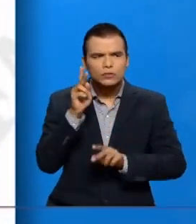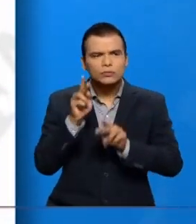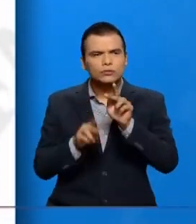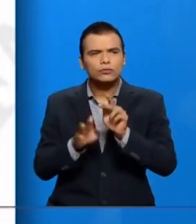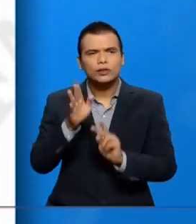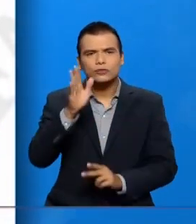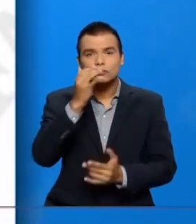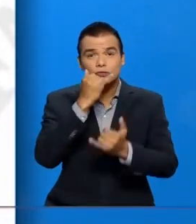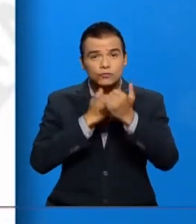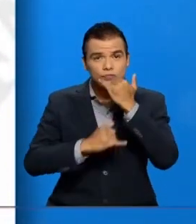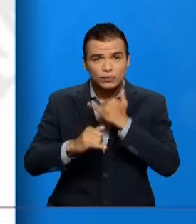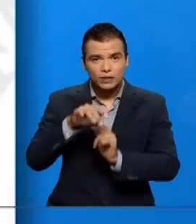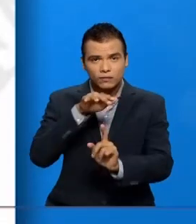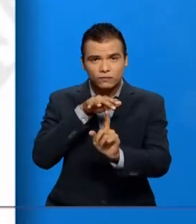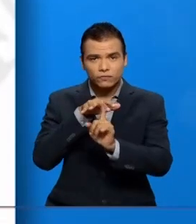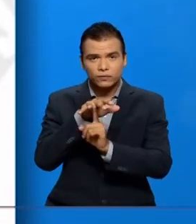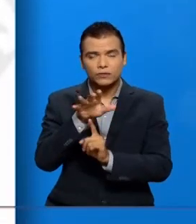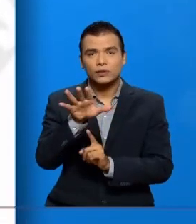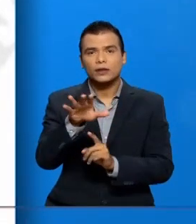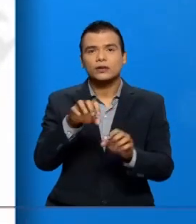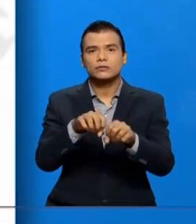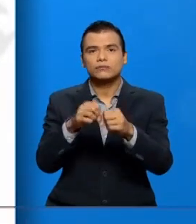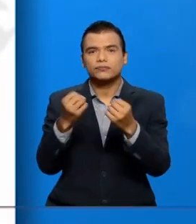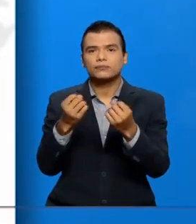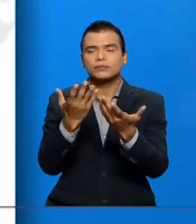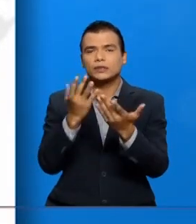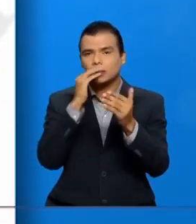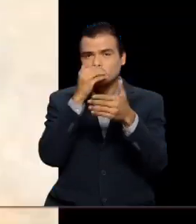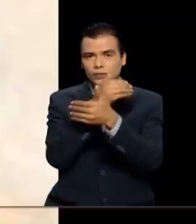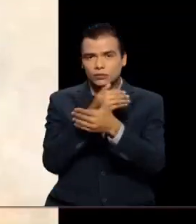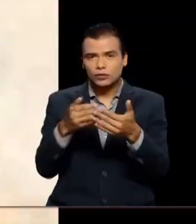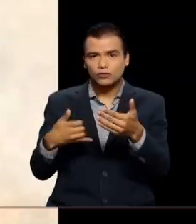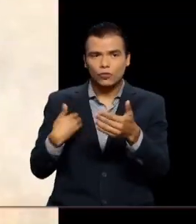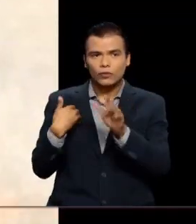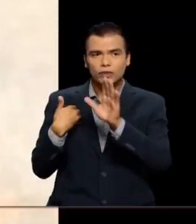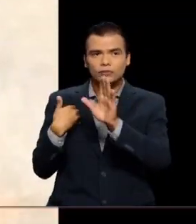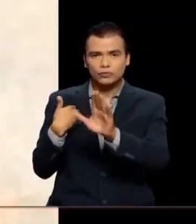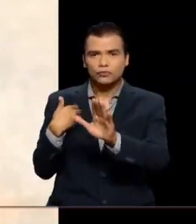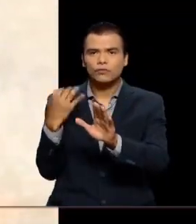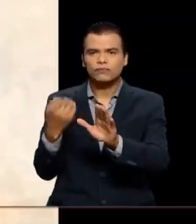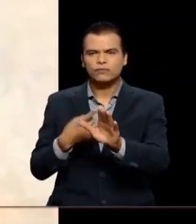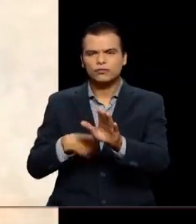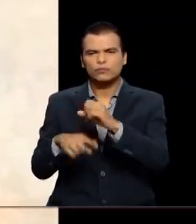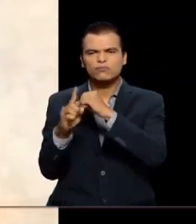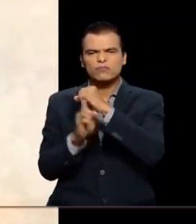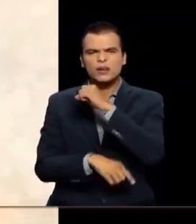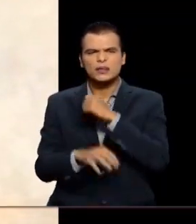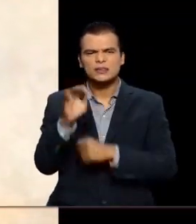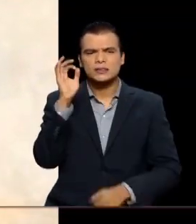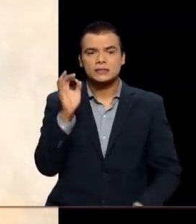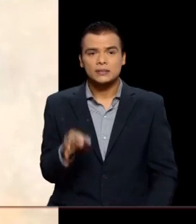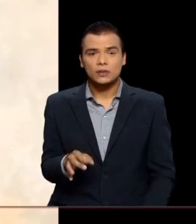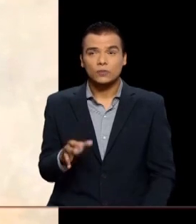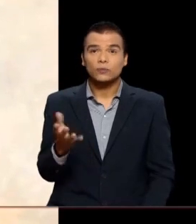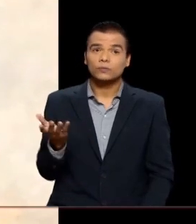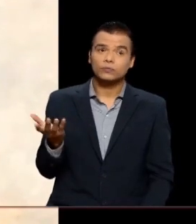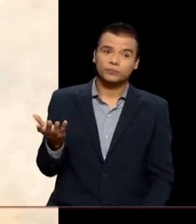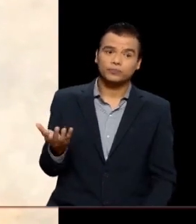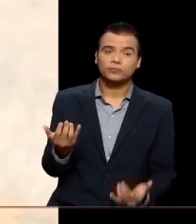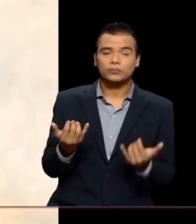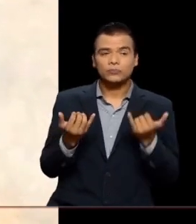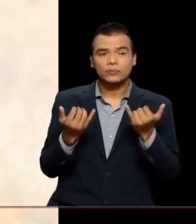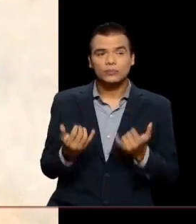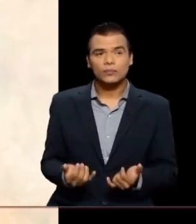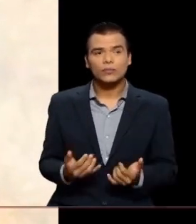presuntamente estarían haciéndole daño a la niñez y juventud. Con esta información, se están adelantando en este momento operaciones